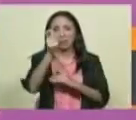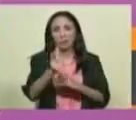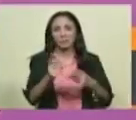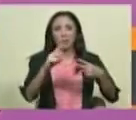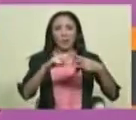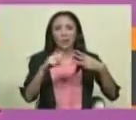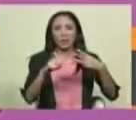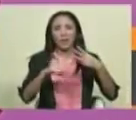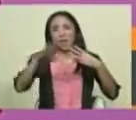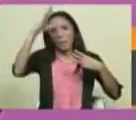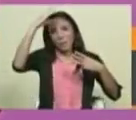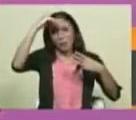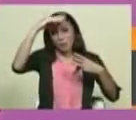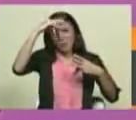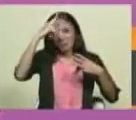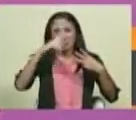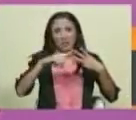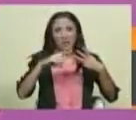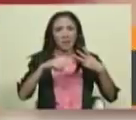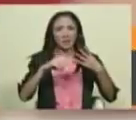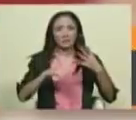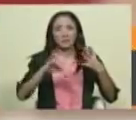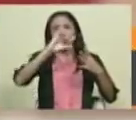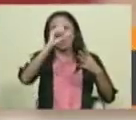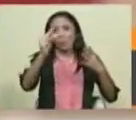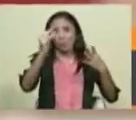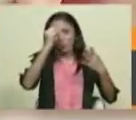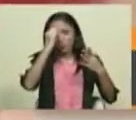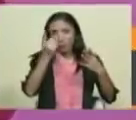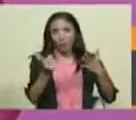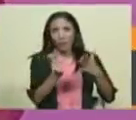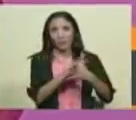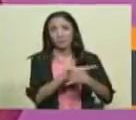Manuel Rosales. Julio Borges.